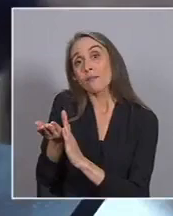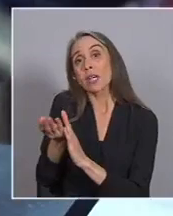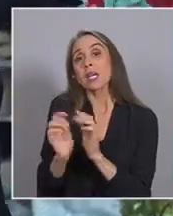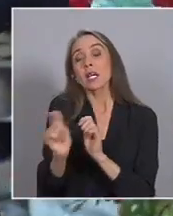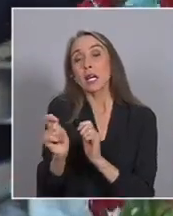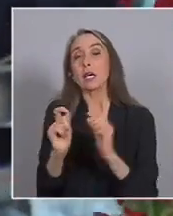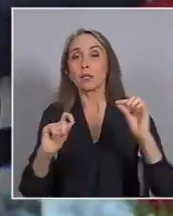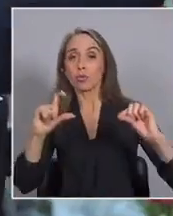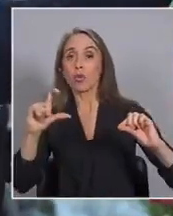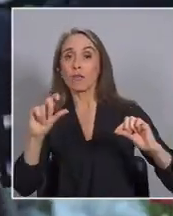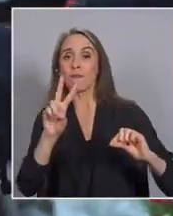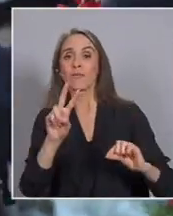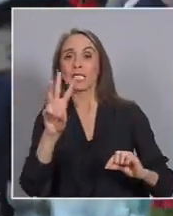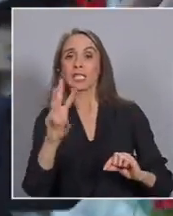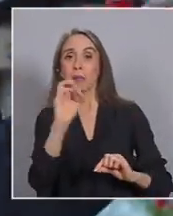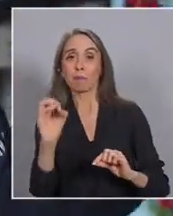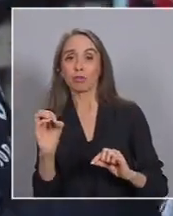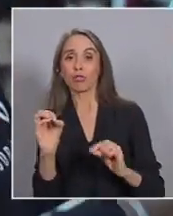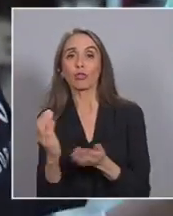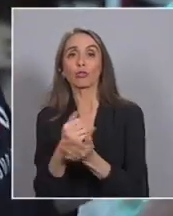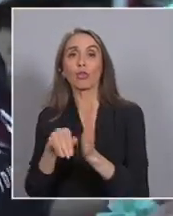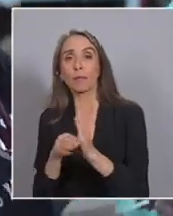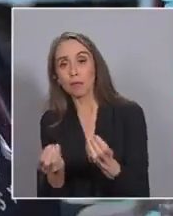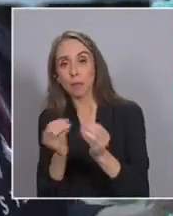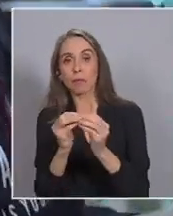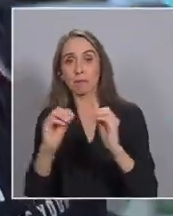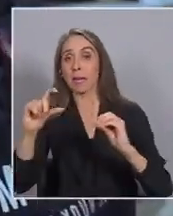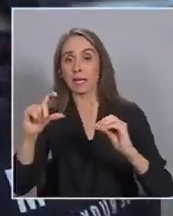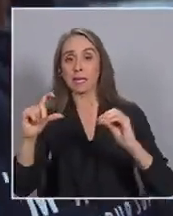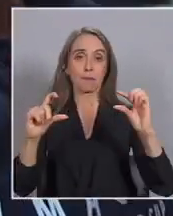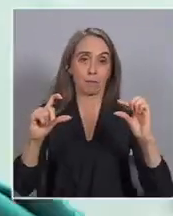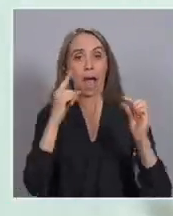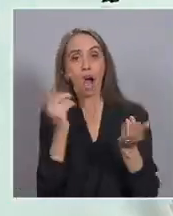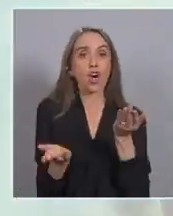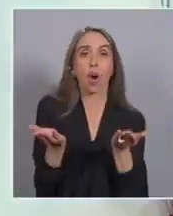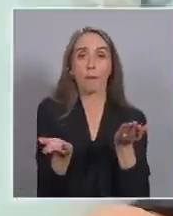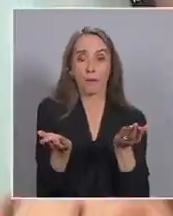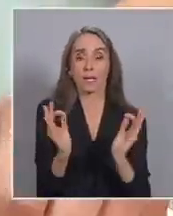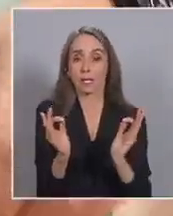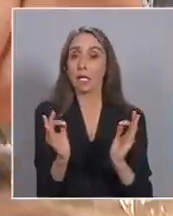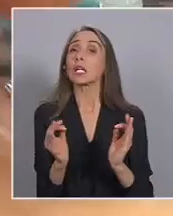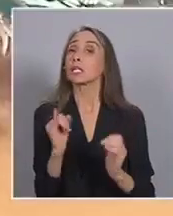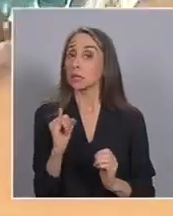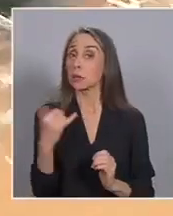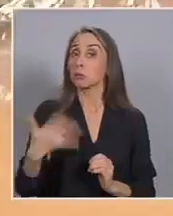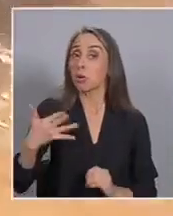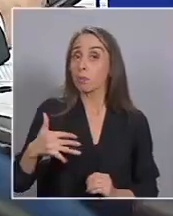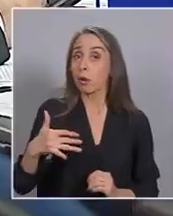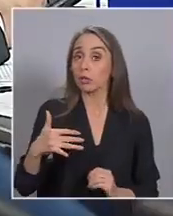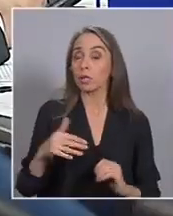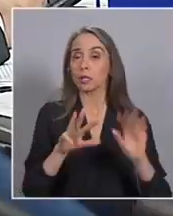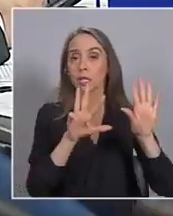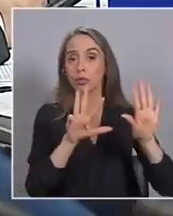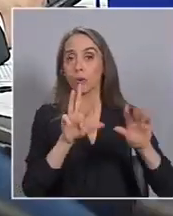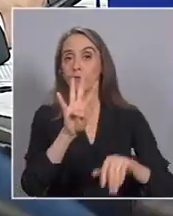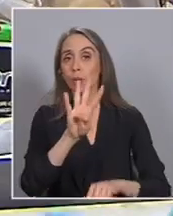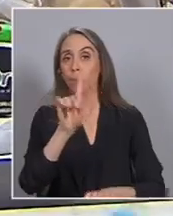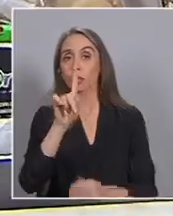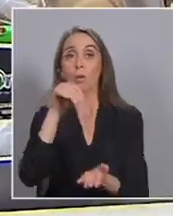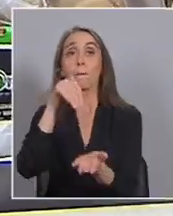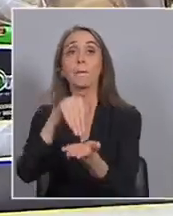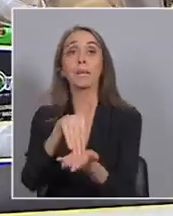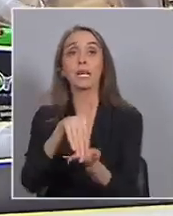significativo en número de un 23%, lo que es profundamente significativo para las